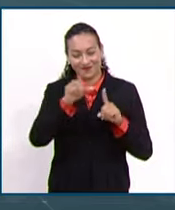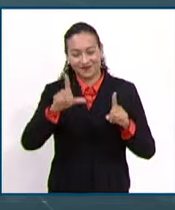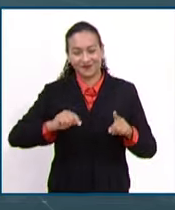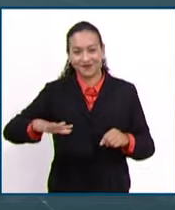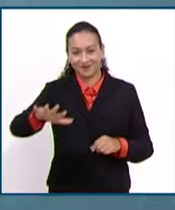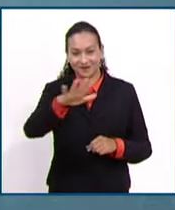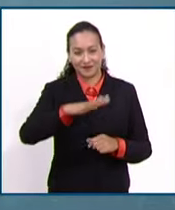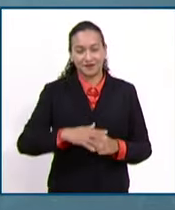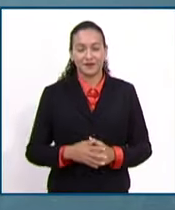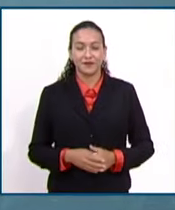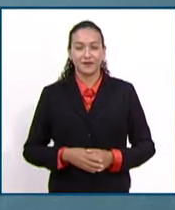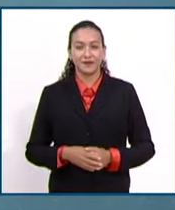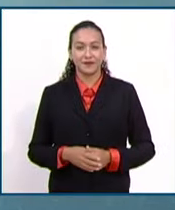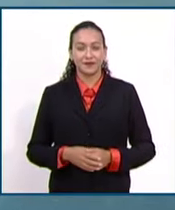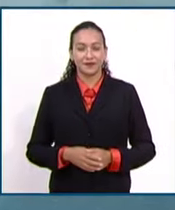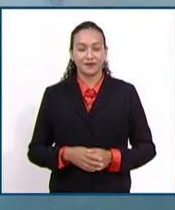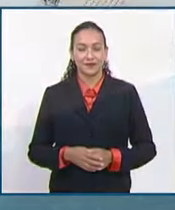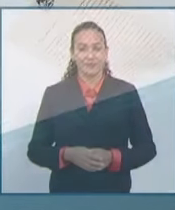Ríos Farjat.